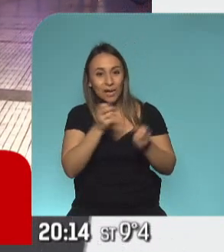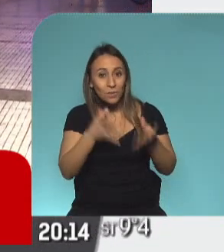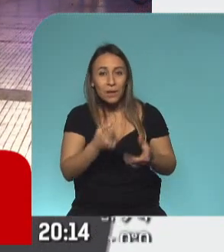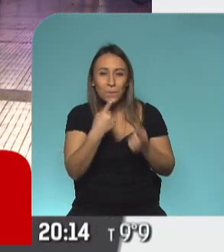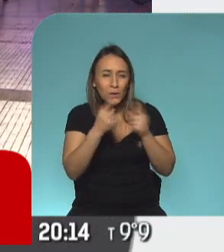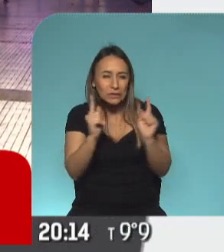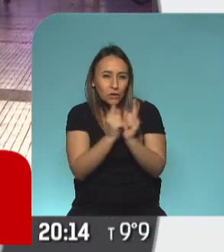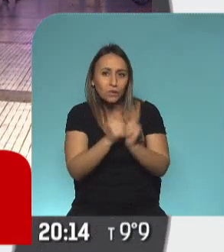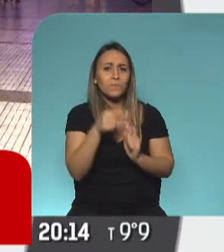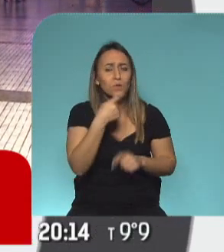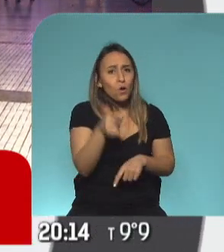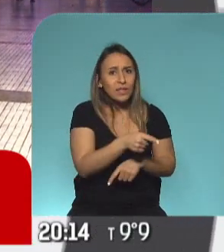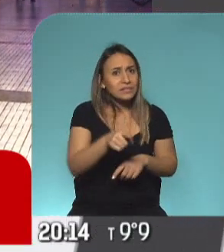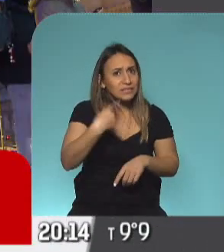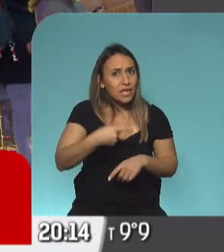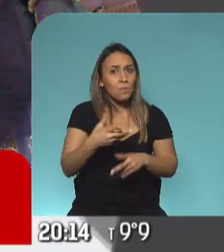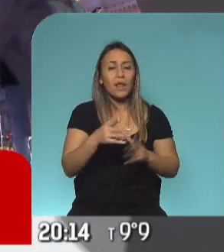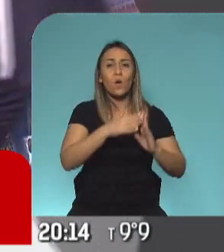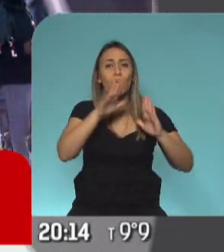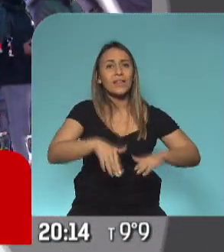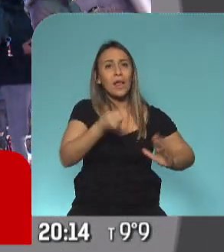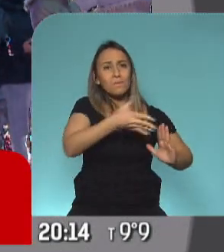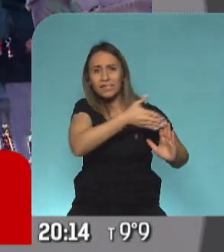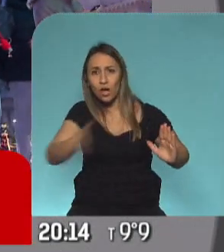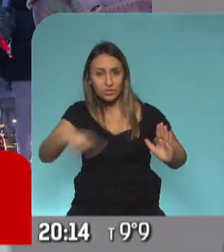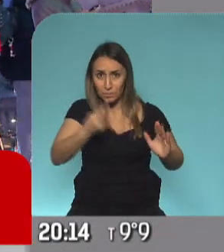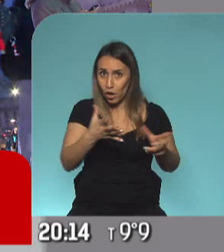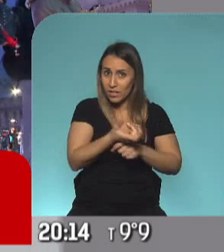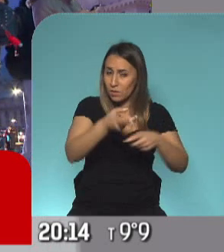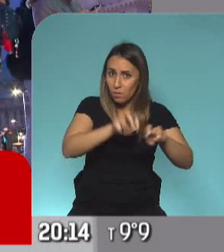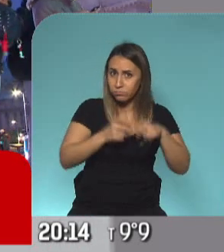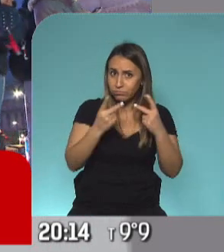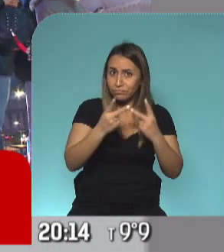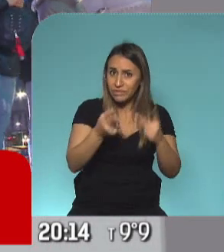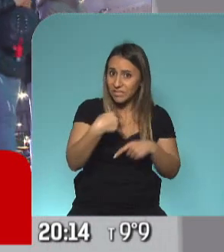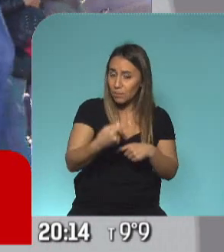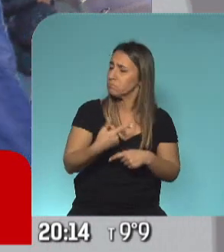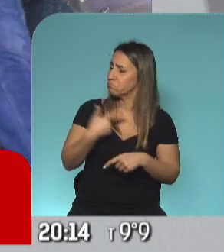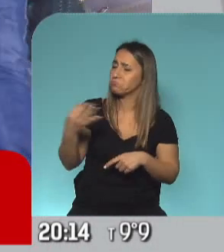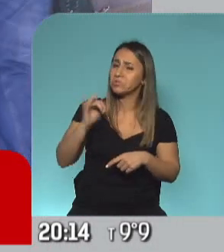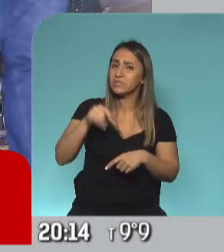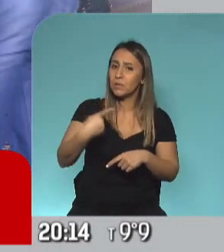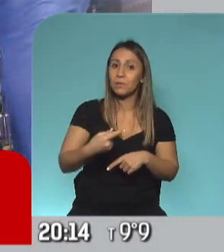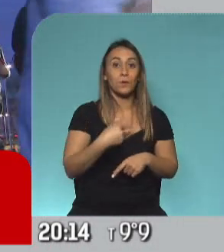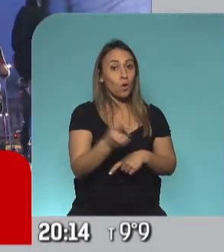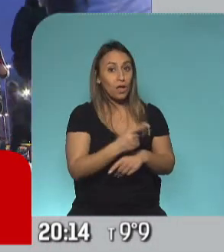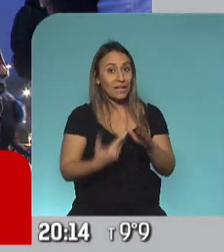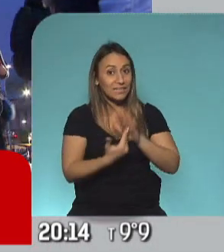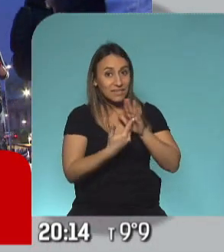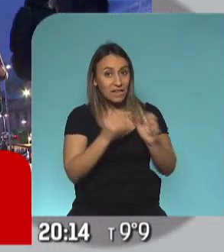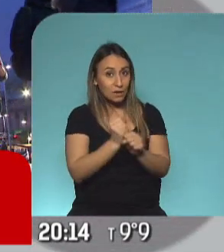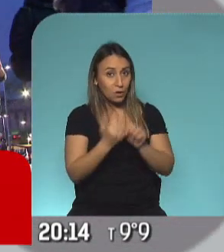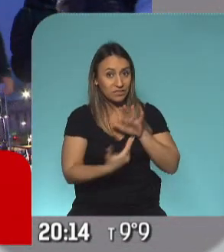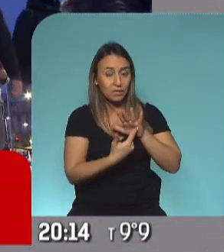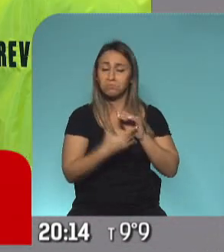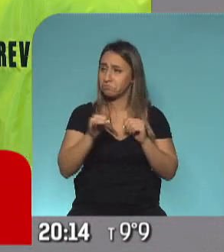¿Ustedes viajaron siempre en colectivo durante esta cuarentena? Sí. Siempre. Siempre. son esenciales.